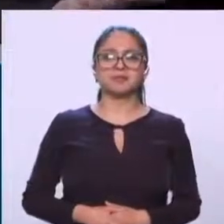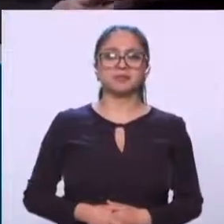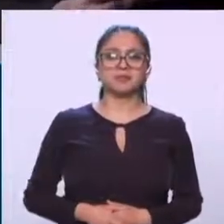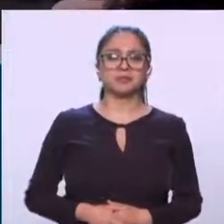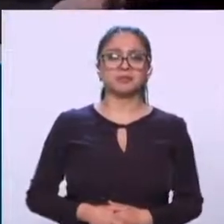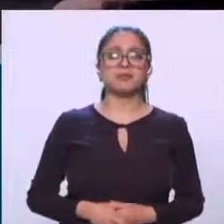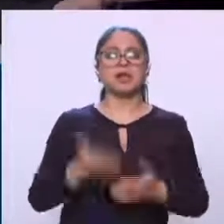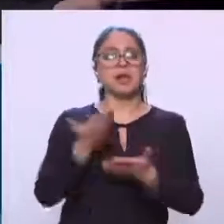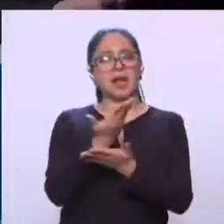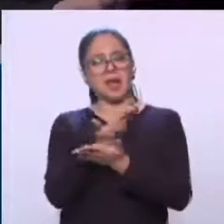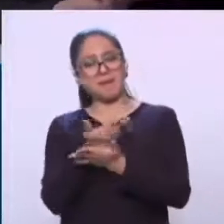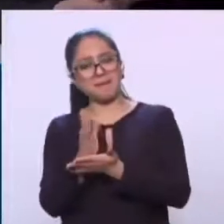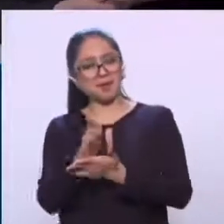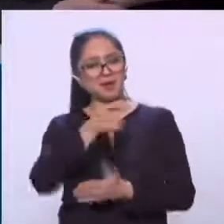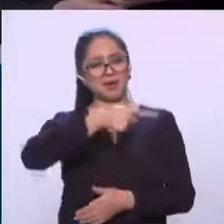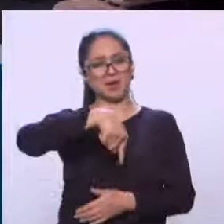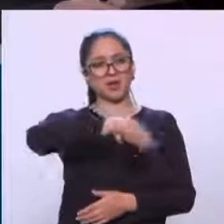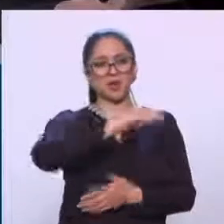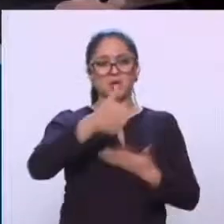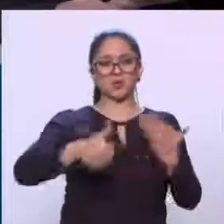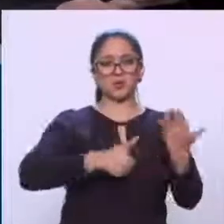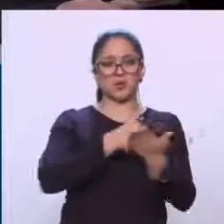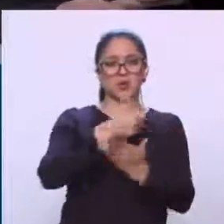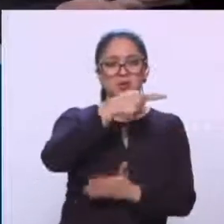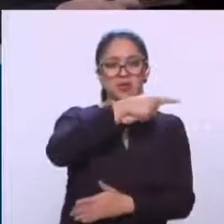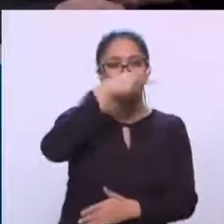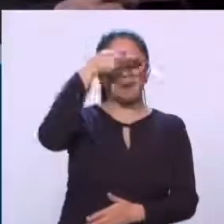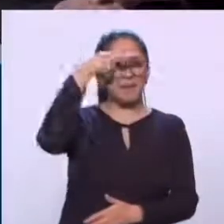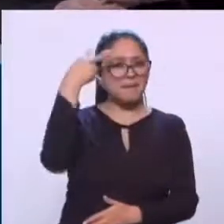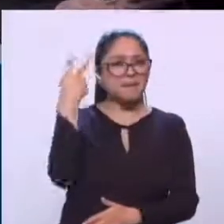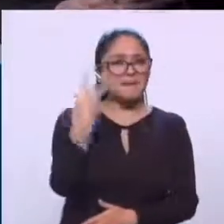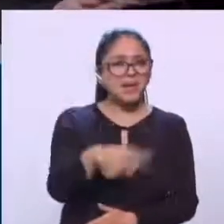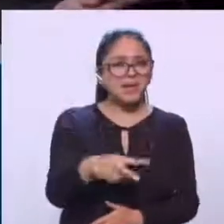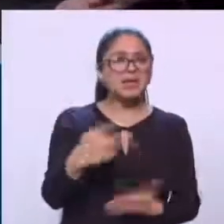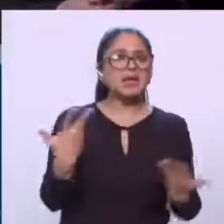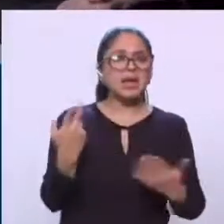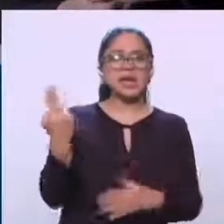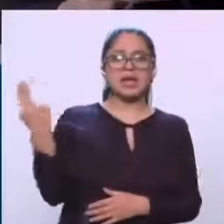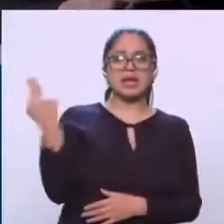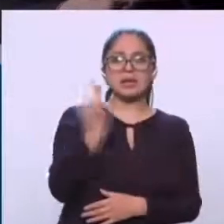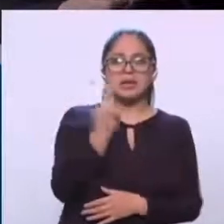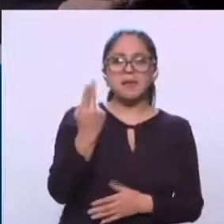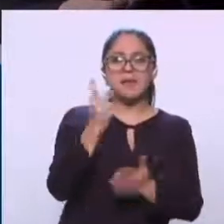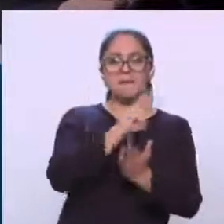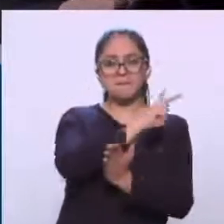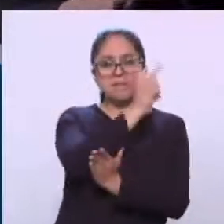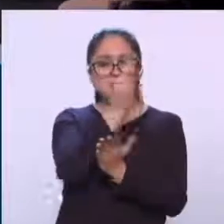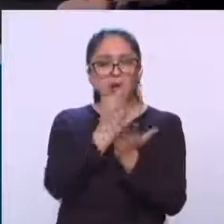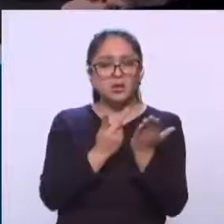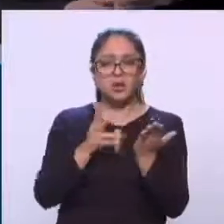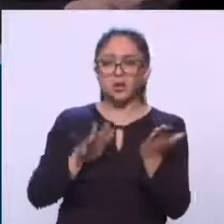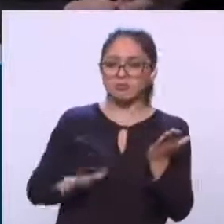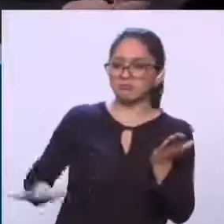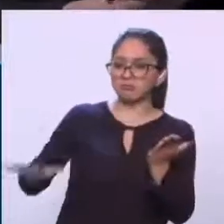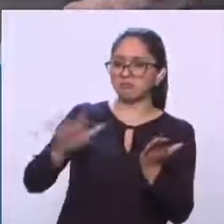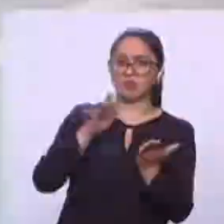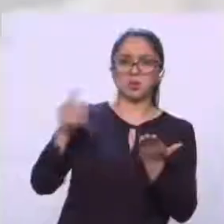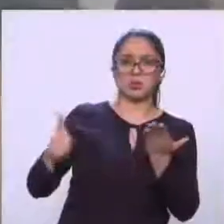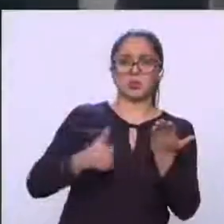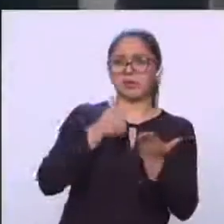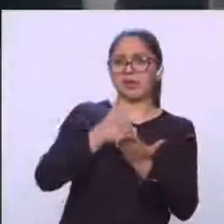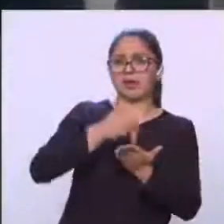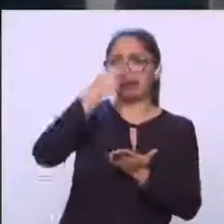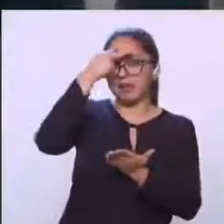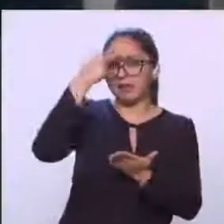ejemplo en el caso de la Ciudad de México tendríamos también que hablar de hacer planeación metropolitana. Muchas veces si